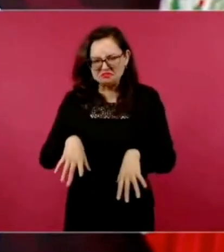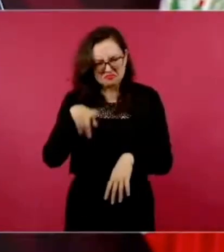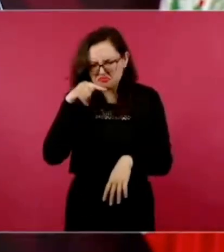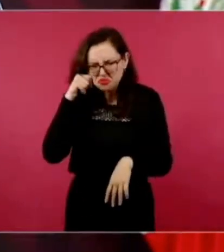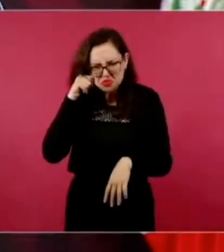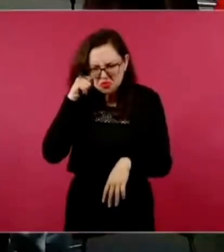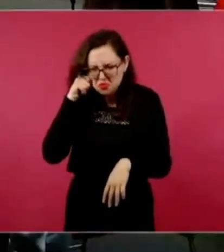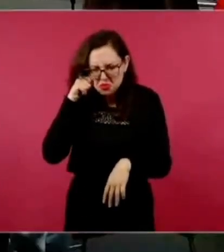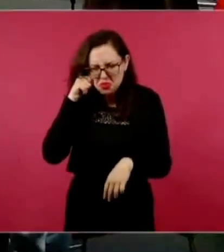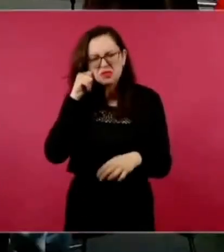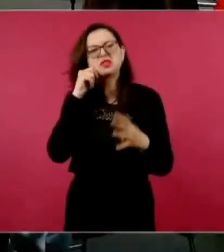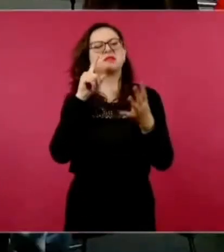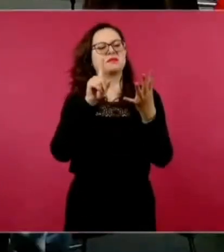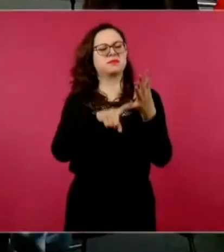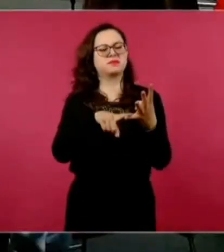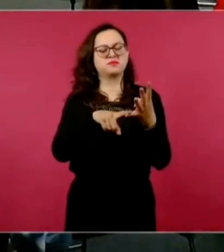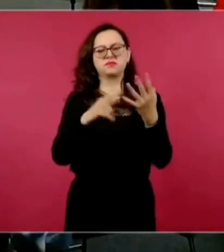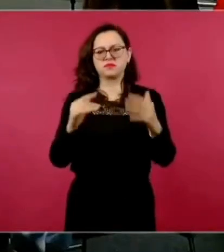¿Y la soberanía?